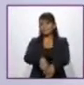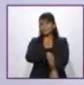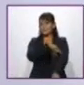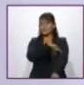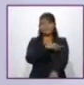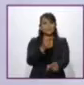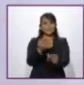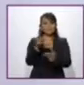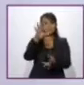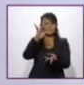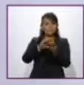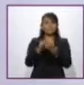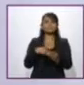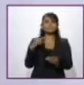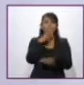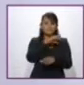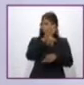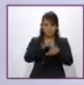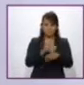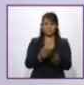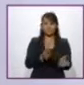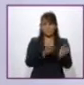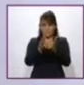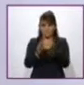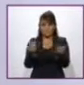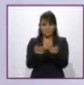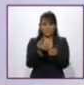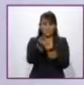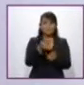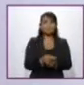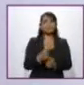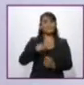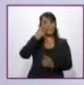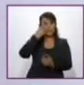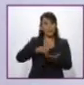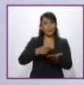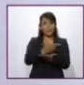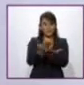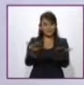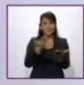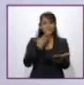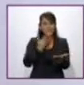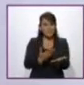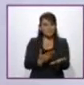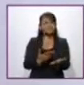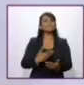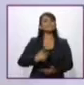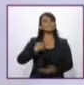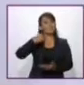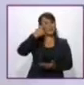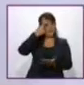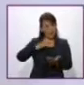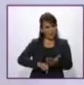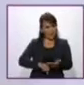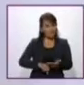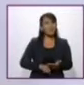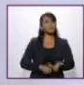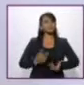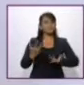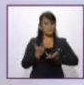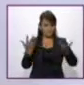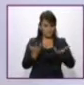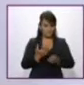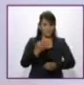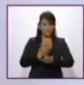la sociedad organizada, y creo fielmente de que la sociedad tiene la llave y la respuesta a que las cosas ocurran y